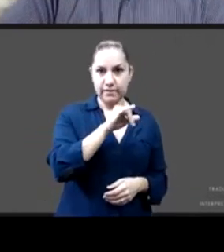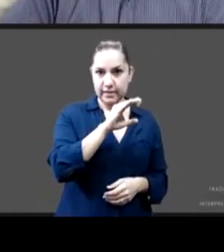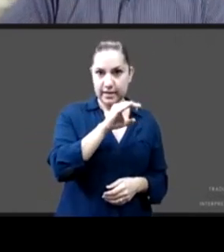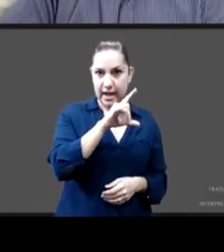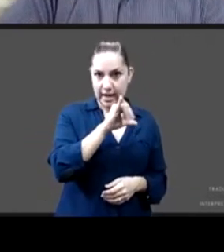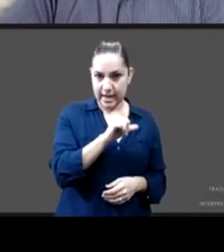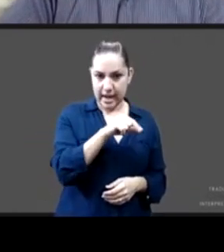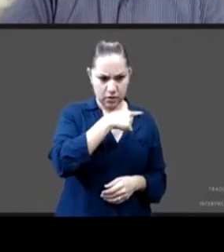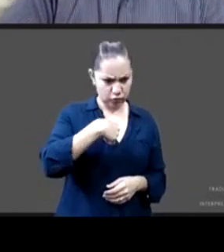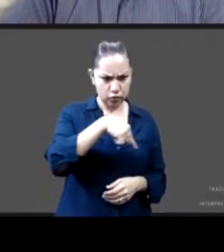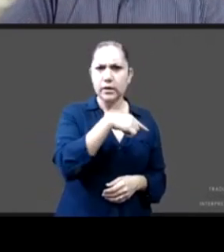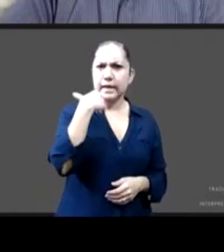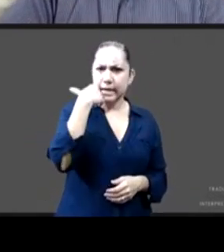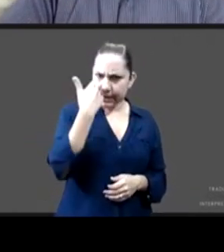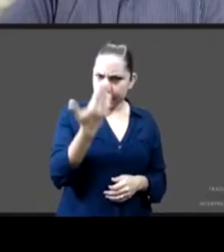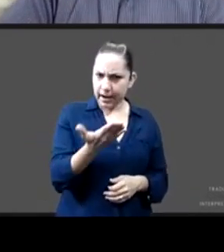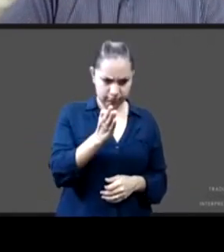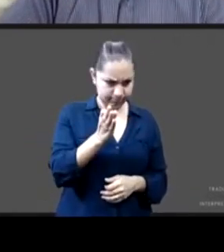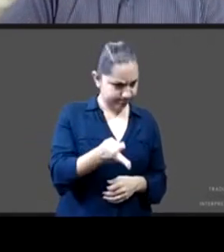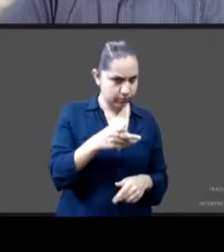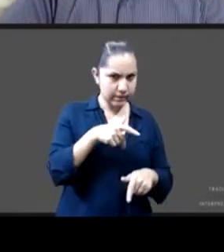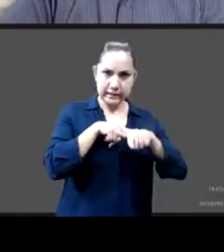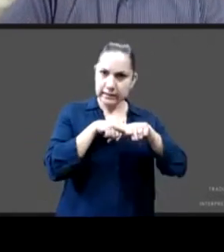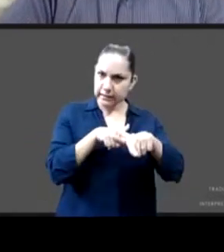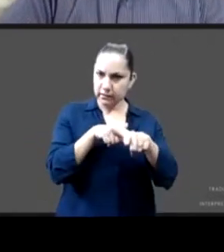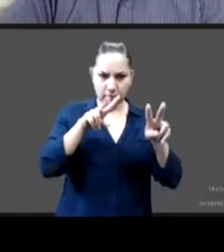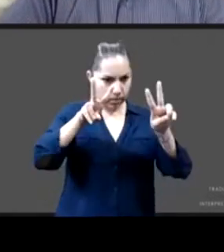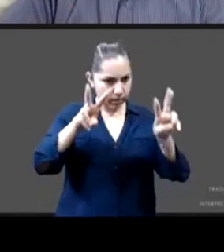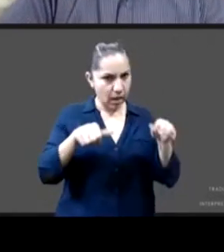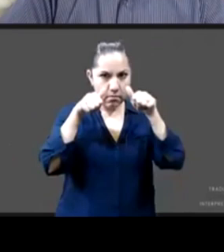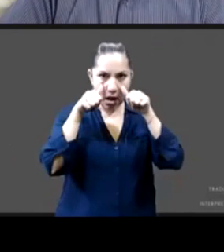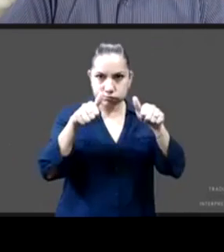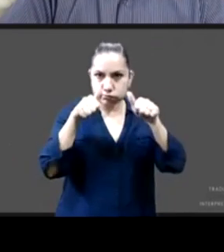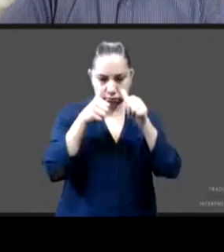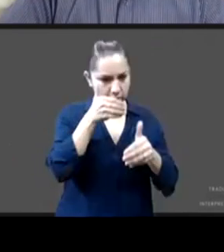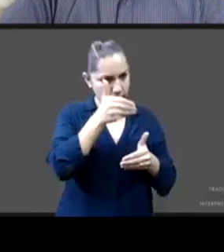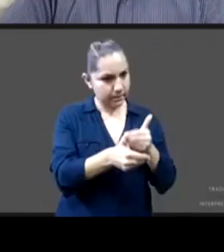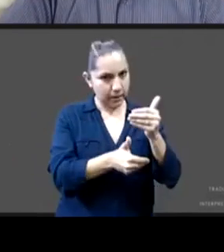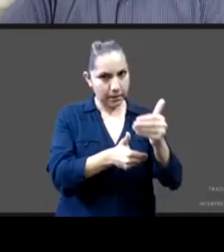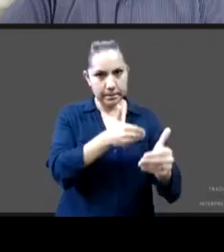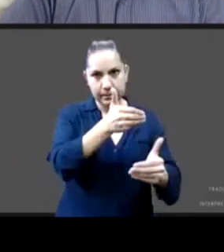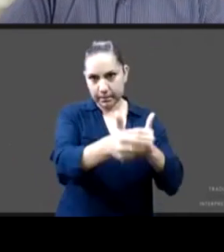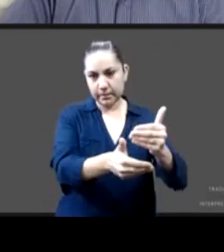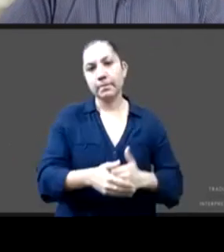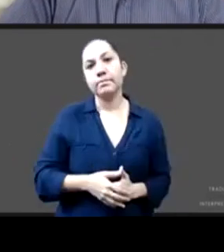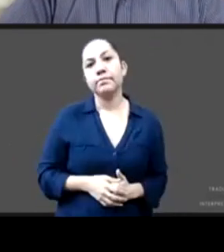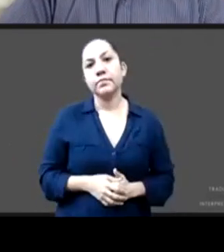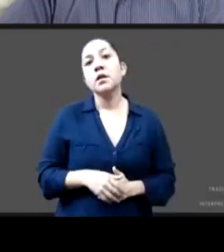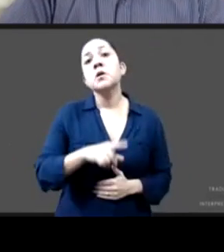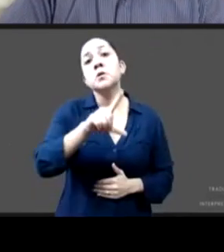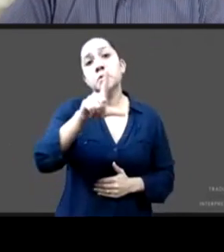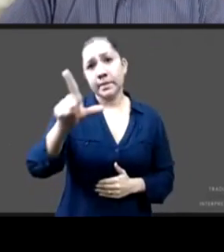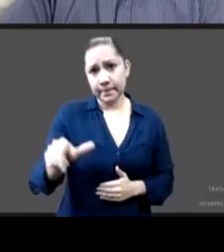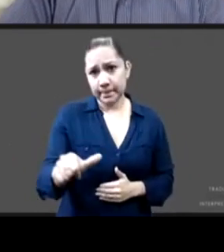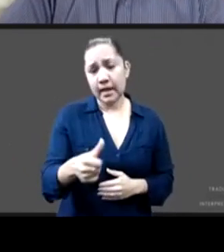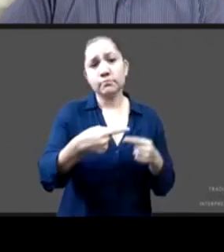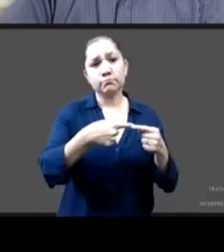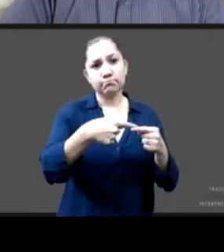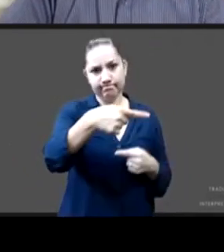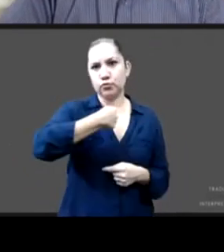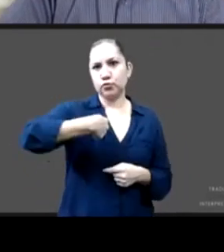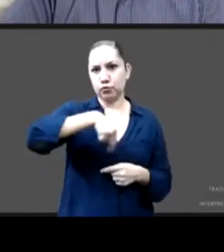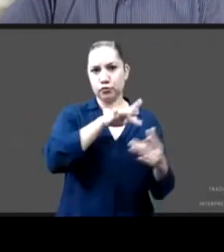seguir avanzando. Entonces, ya estaremos comunicándonos con Pili,